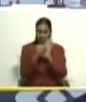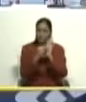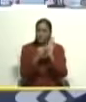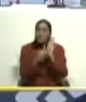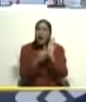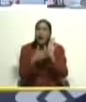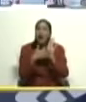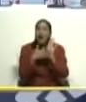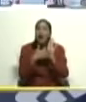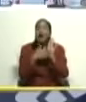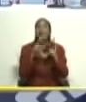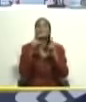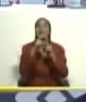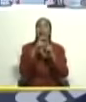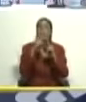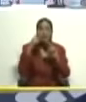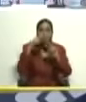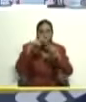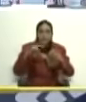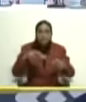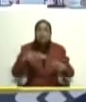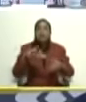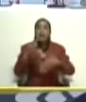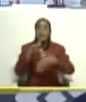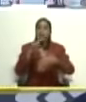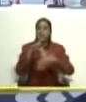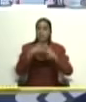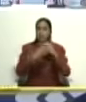revolveré. ¿Ustedes sabían?